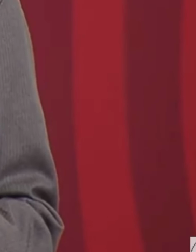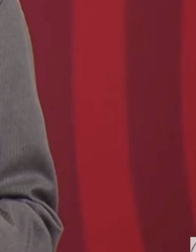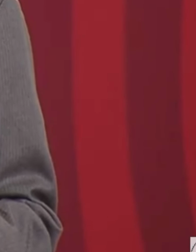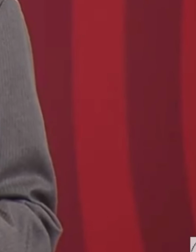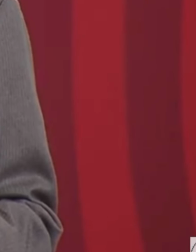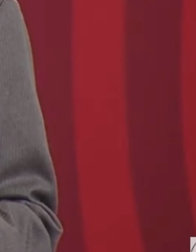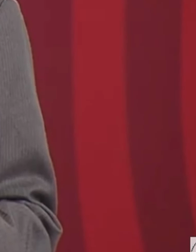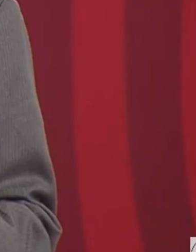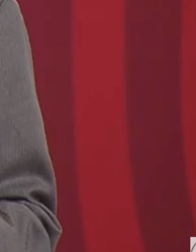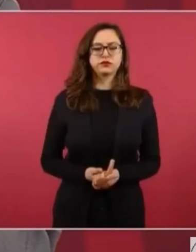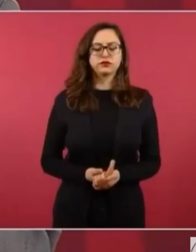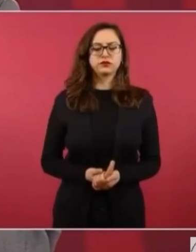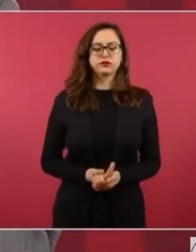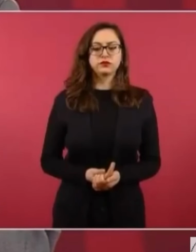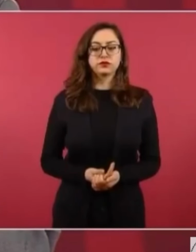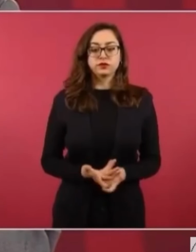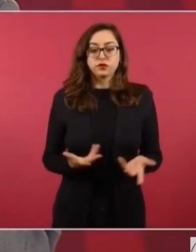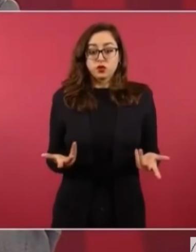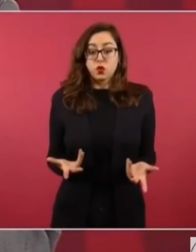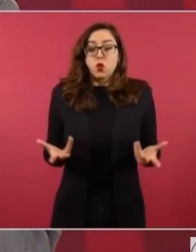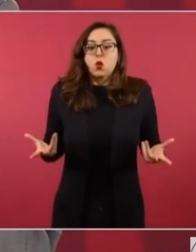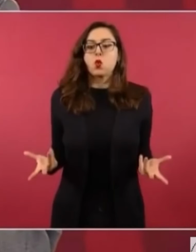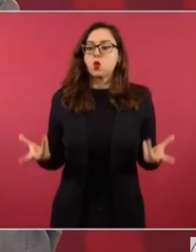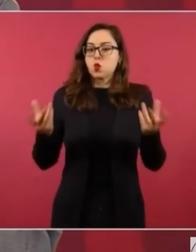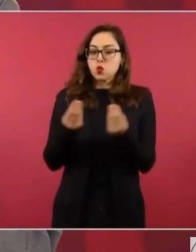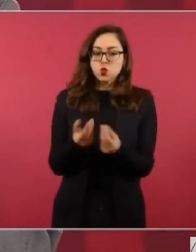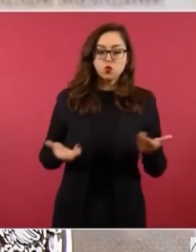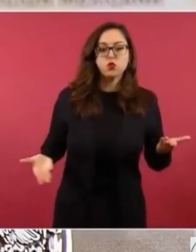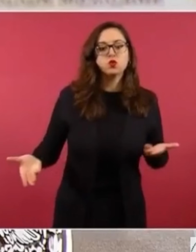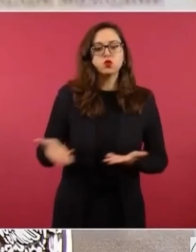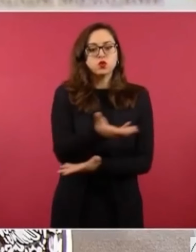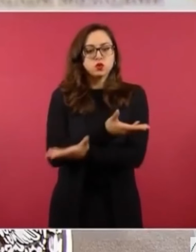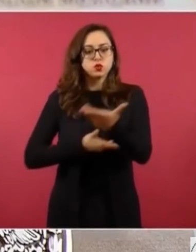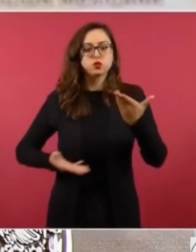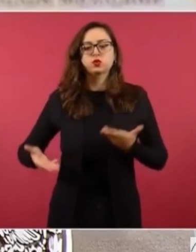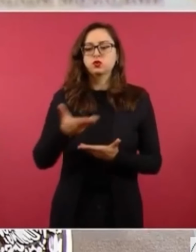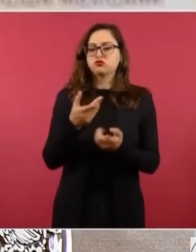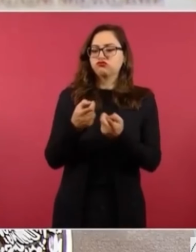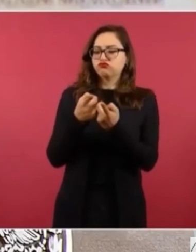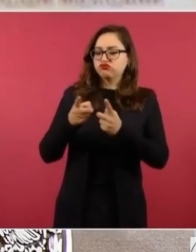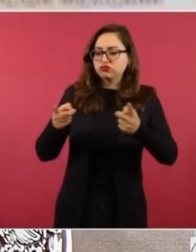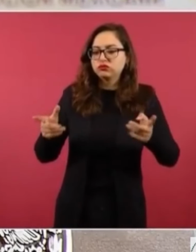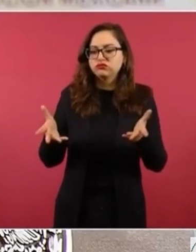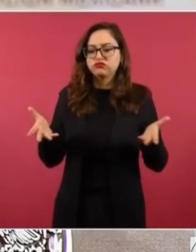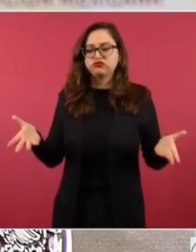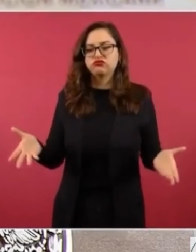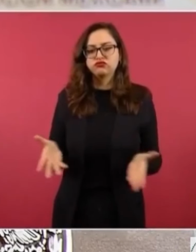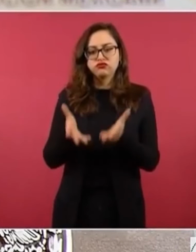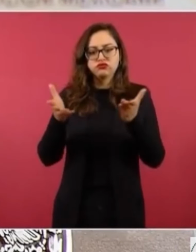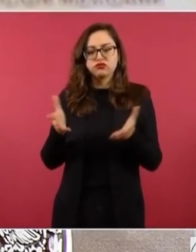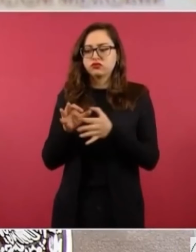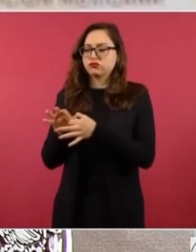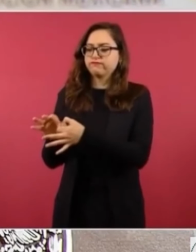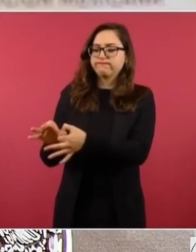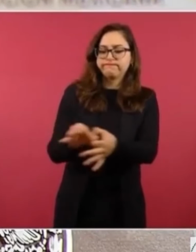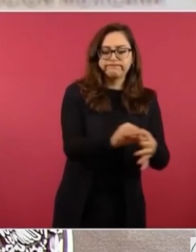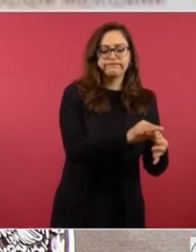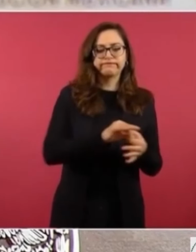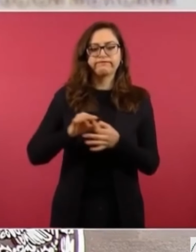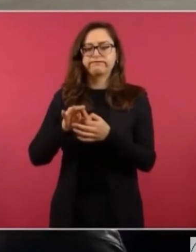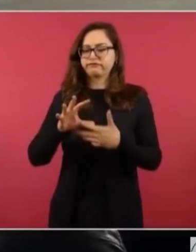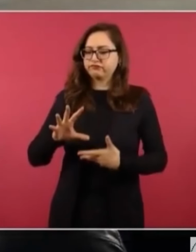la integración de América, de todos los pueblos de América, la fraternidad.